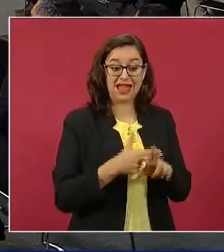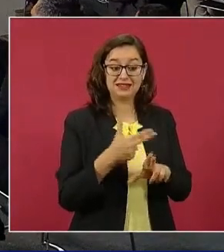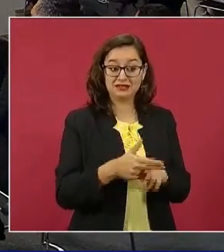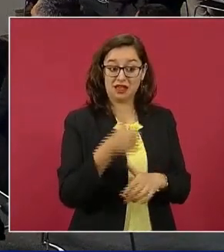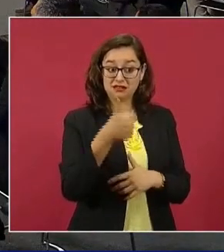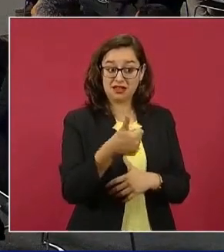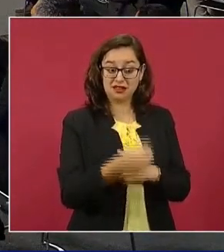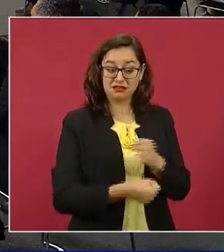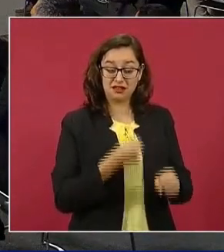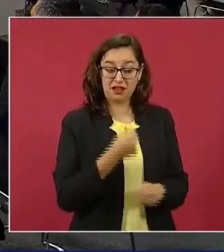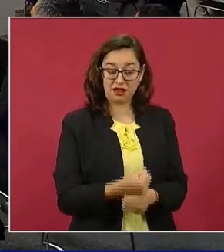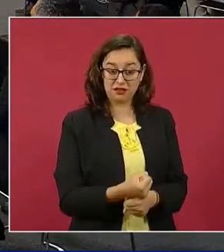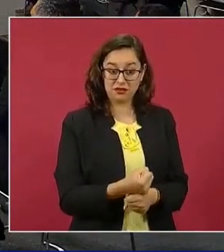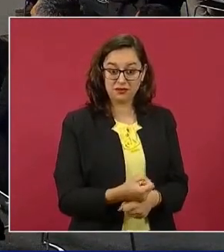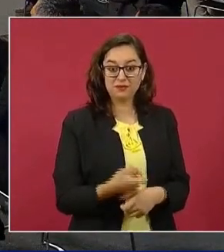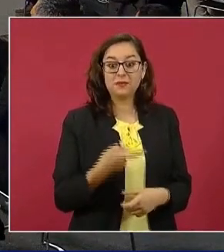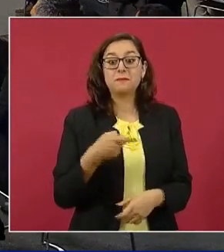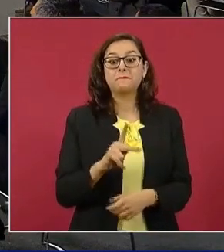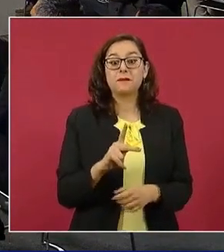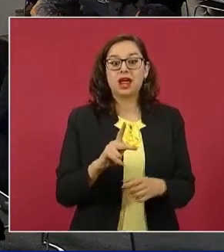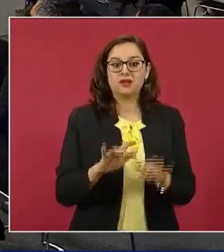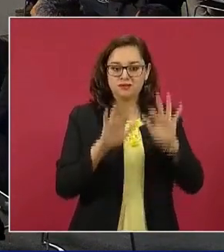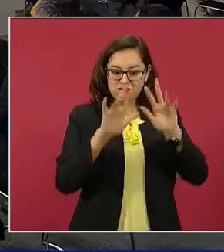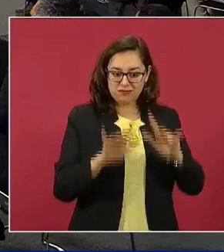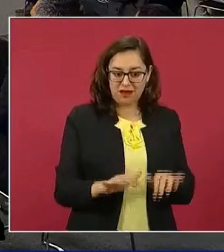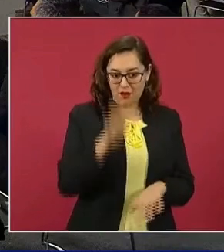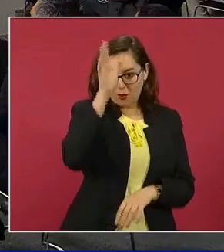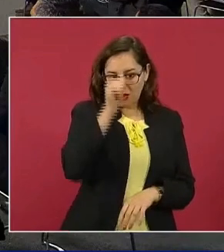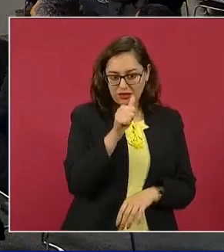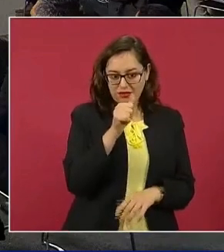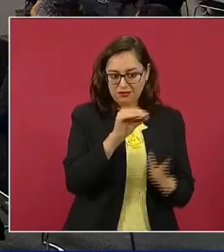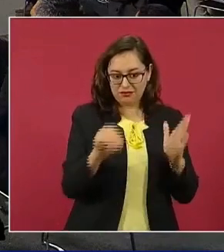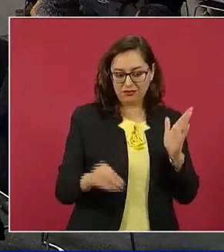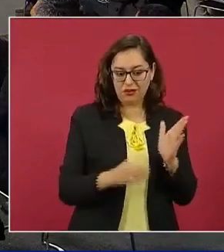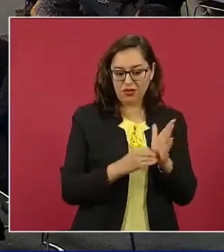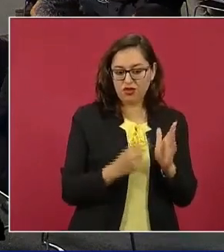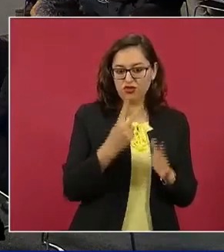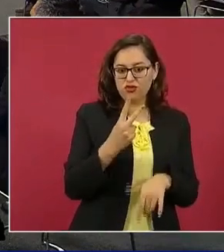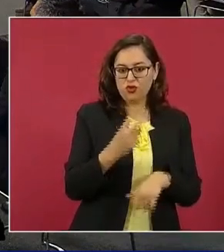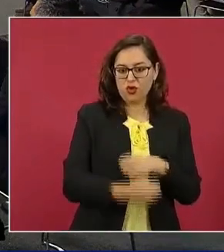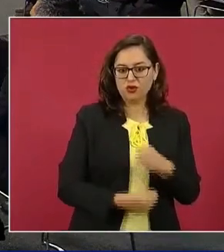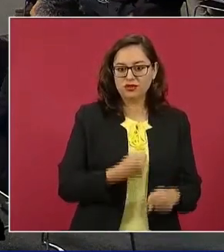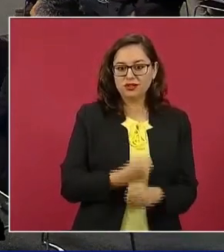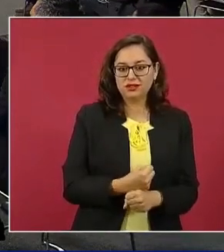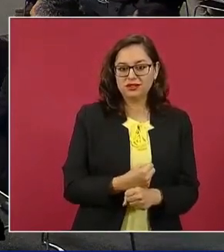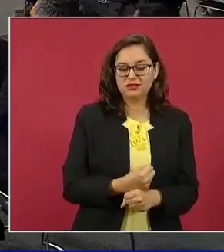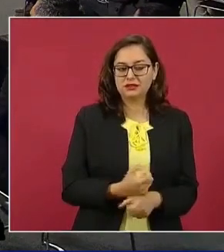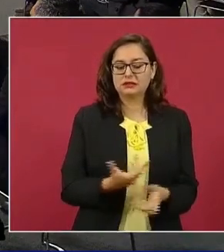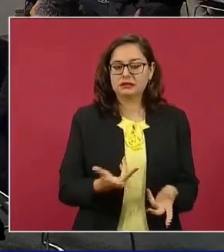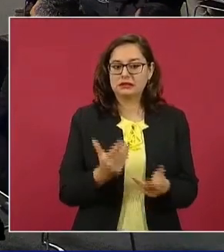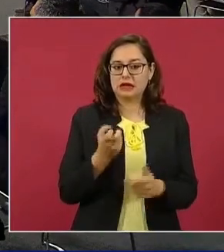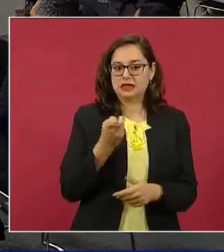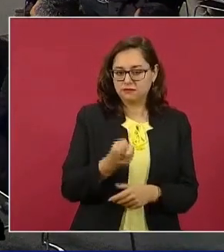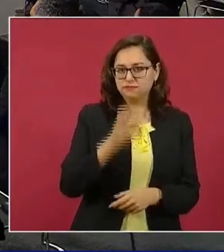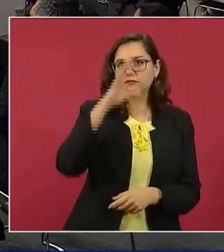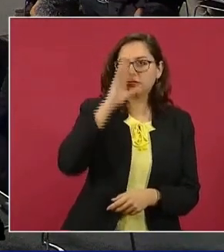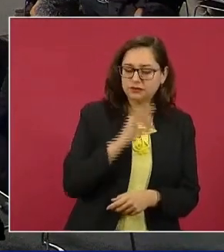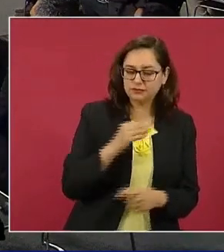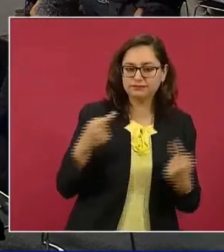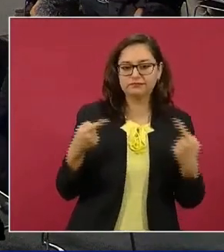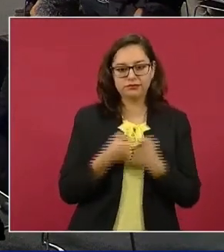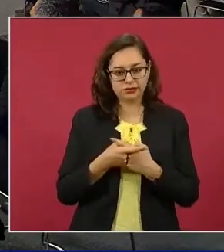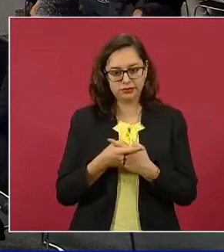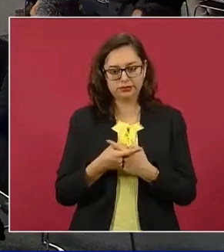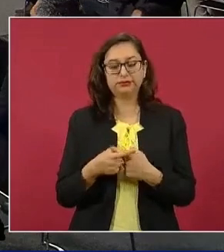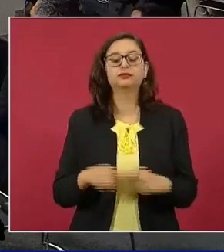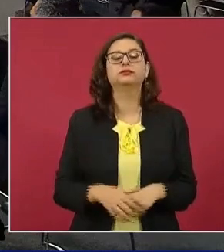el acuerdo dice 2 años. Entonces, esta es una limitante.